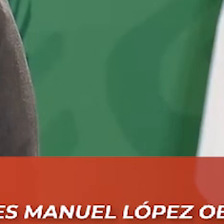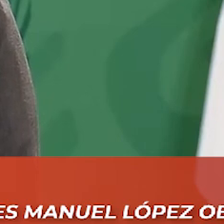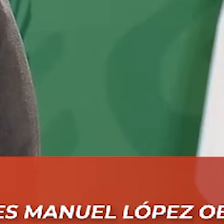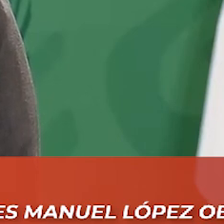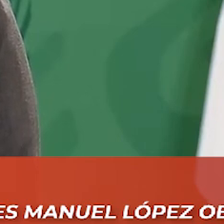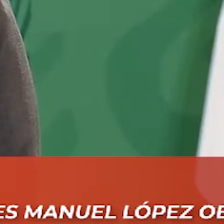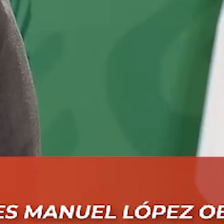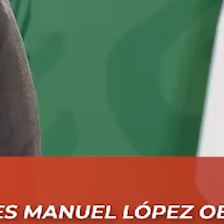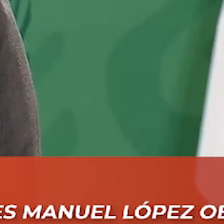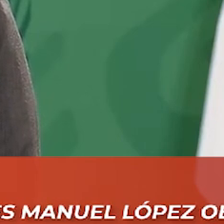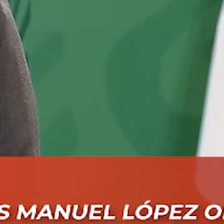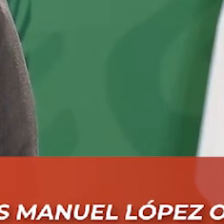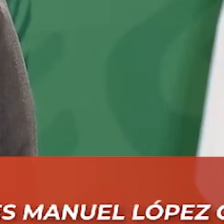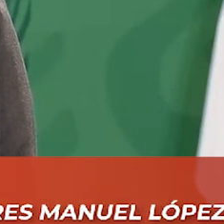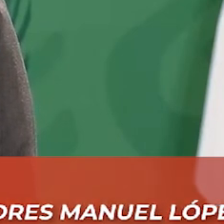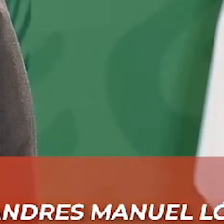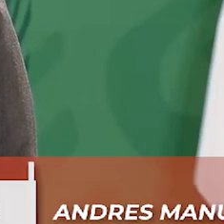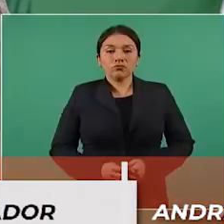llegaron en mayo